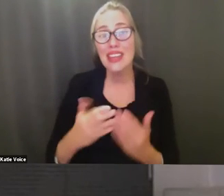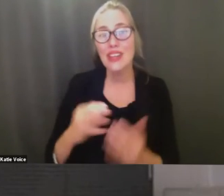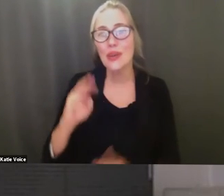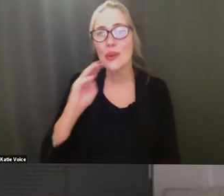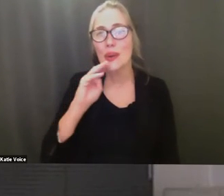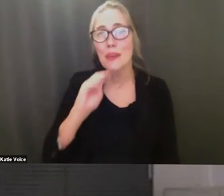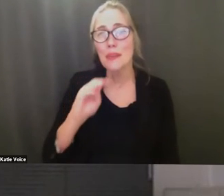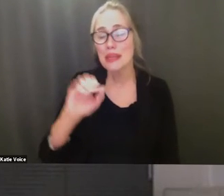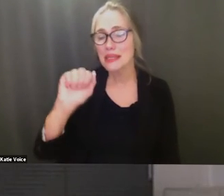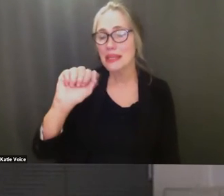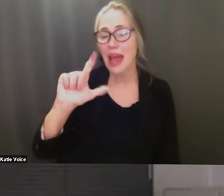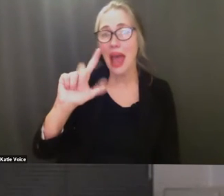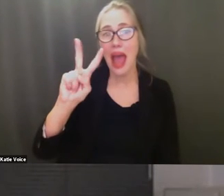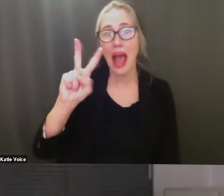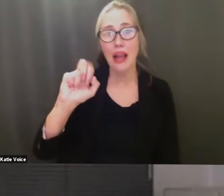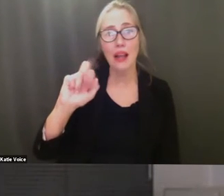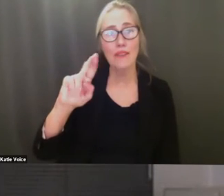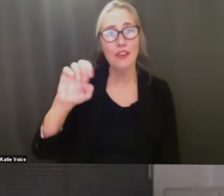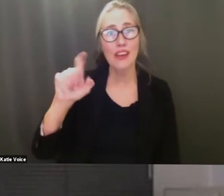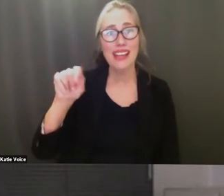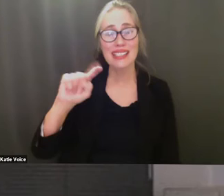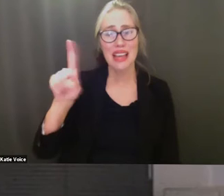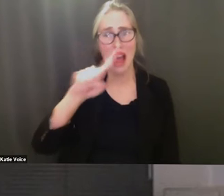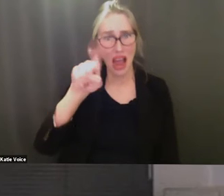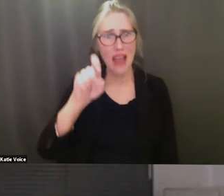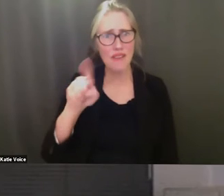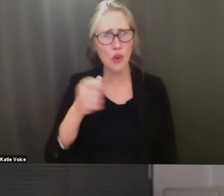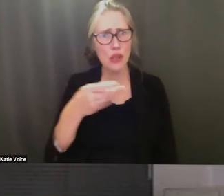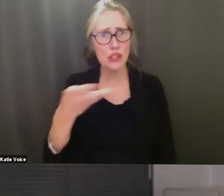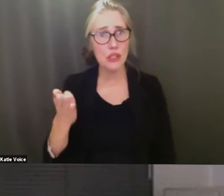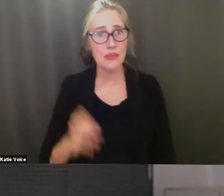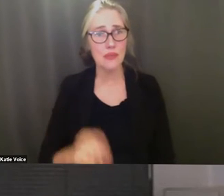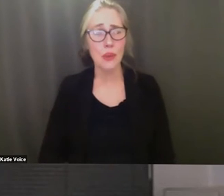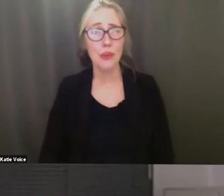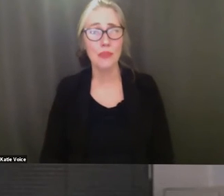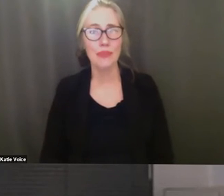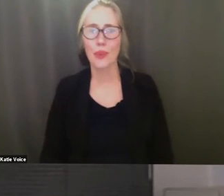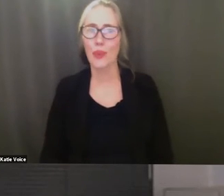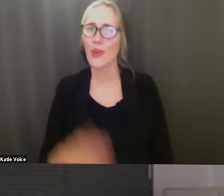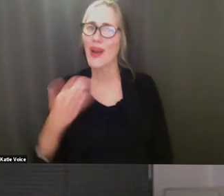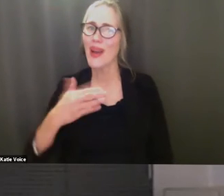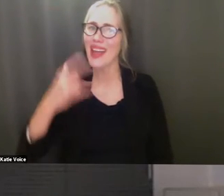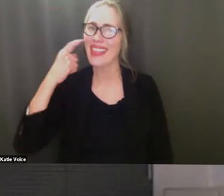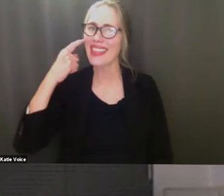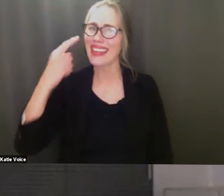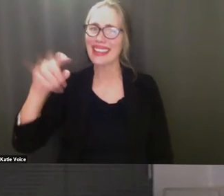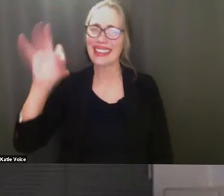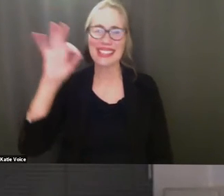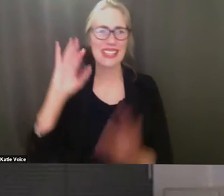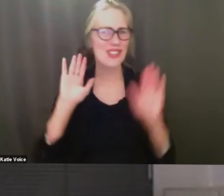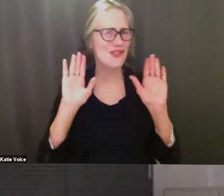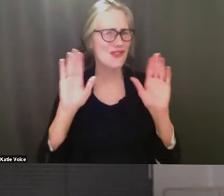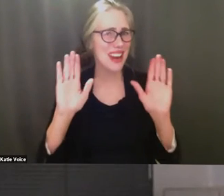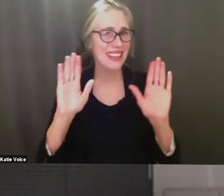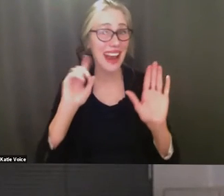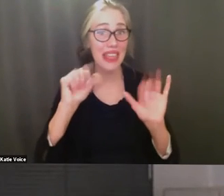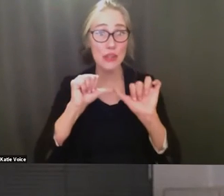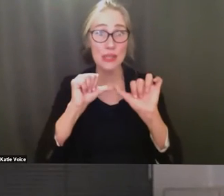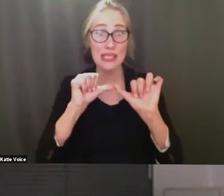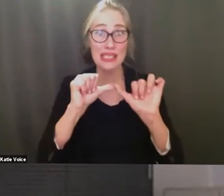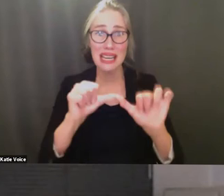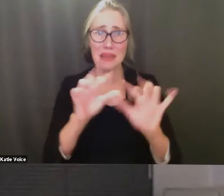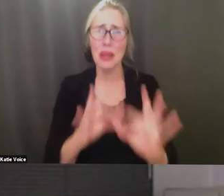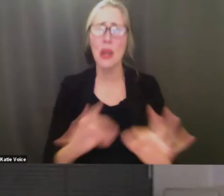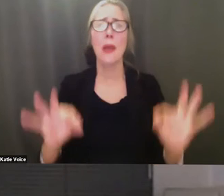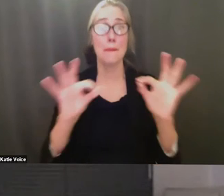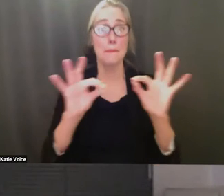par de preguntas. Creo que esto es genial. Es la sustentabilidad. Obviamente es de enorme importancia